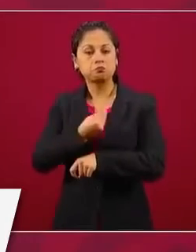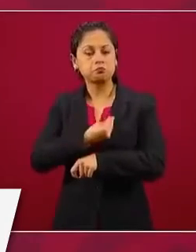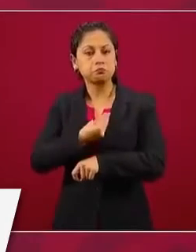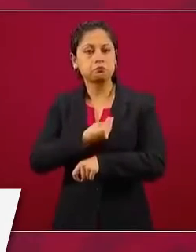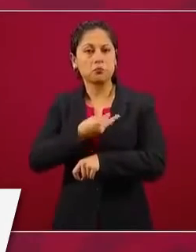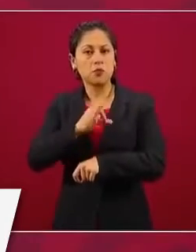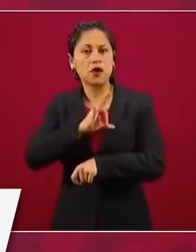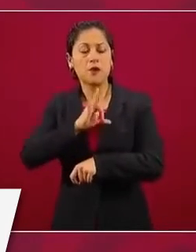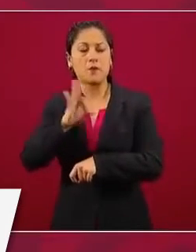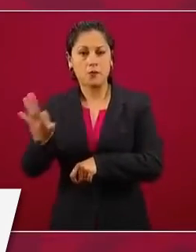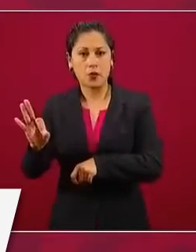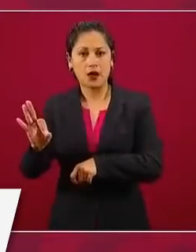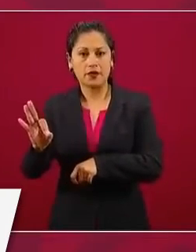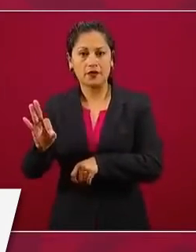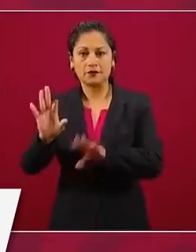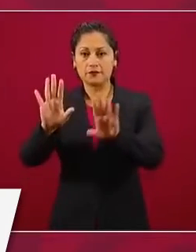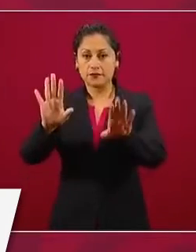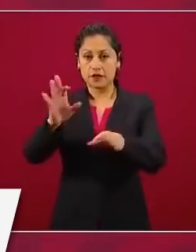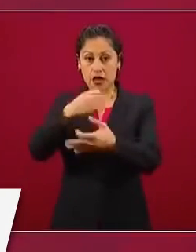Para información de todos